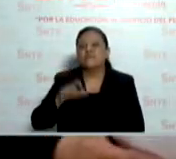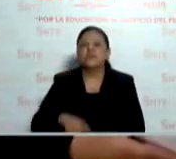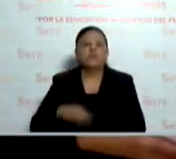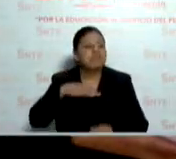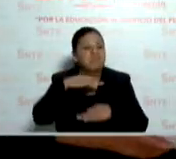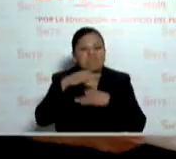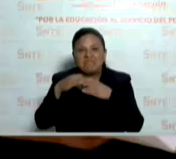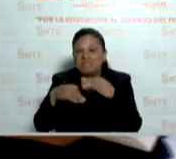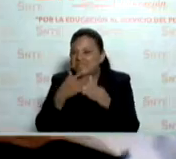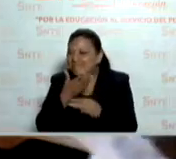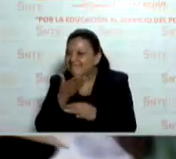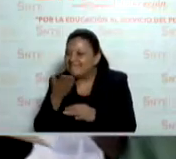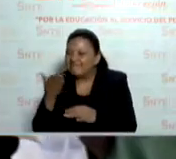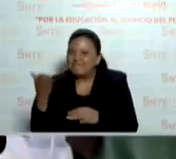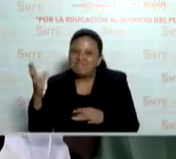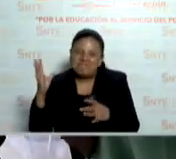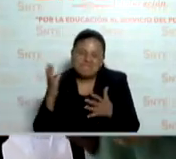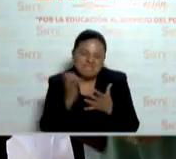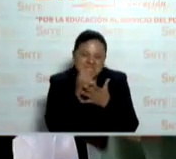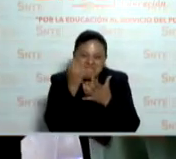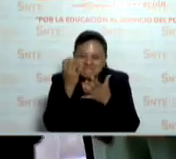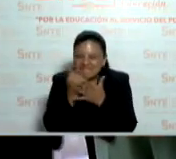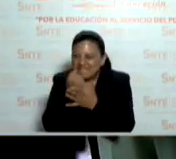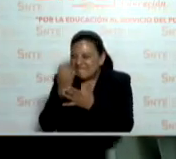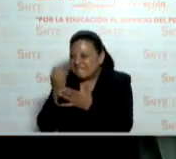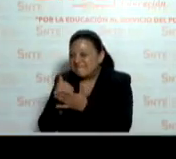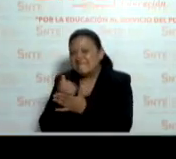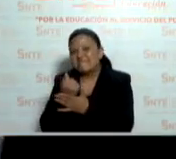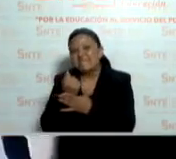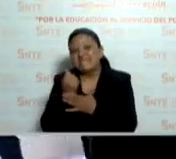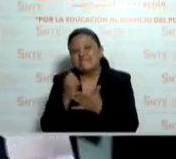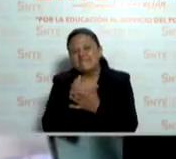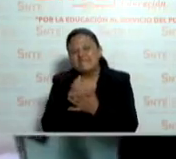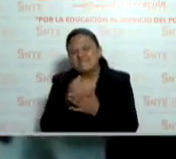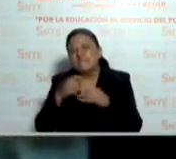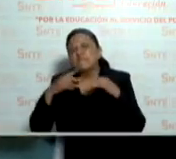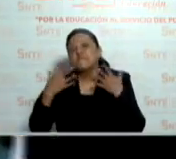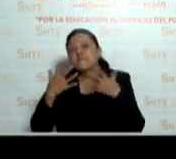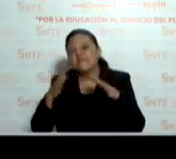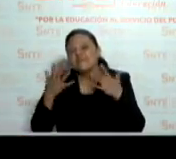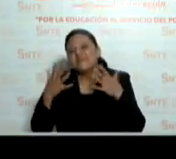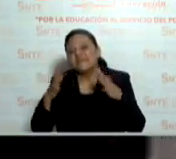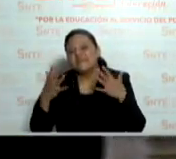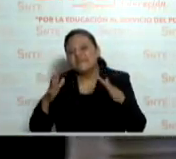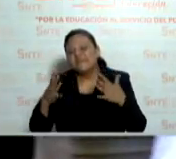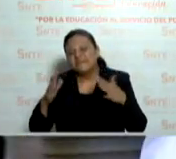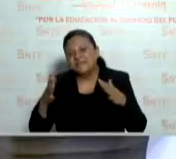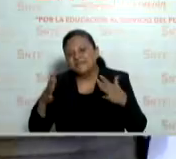Todos ellos ganadores y ganadoras. Un aplauso muy fuerte.